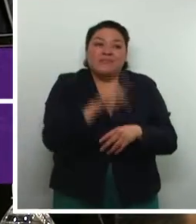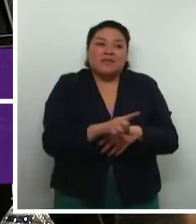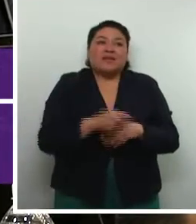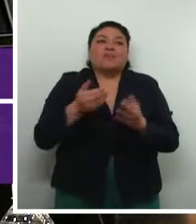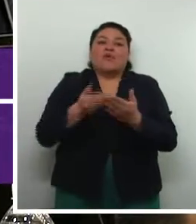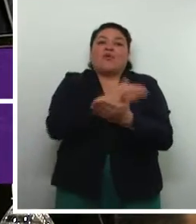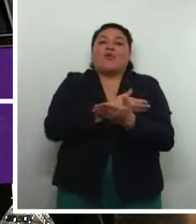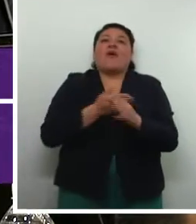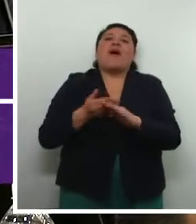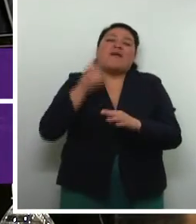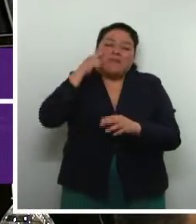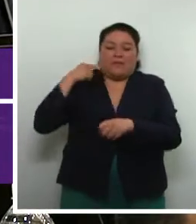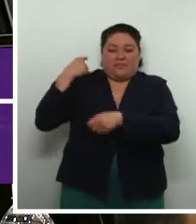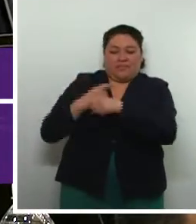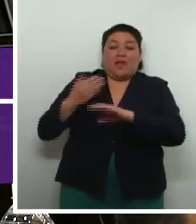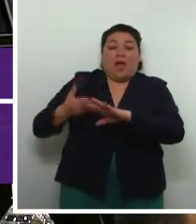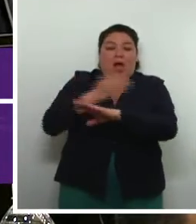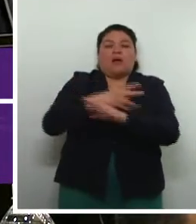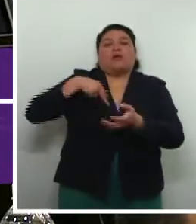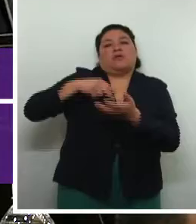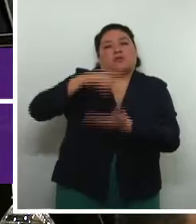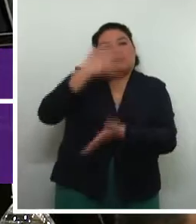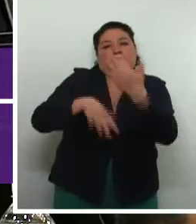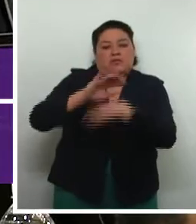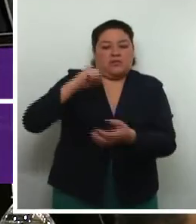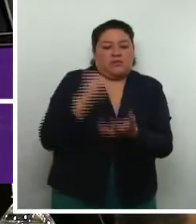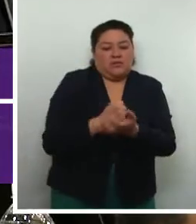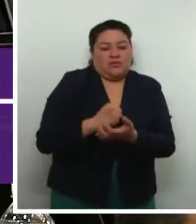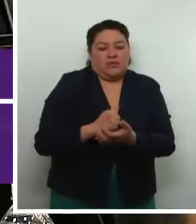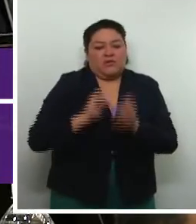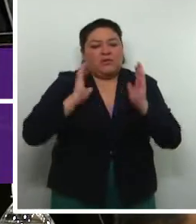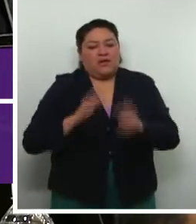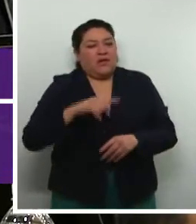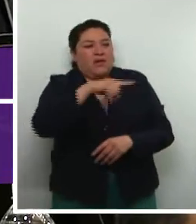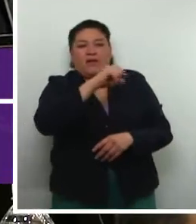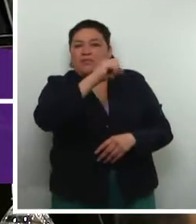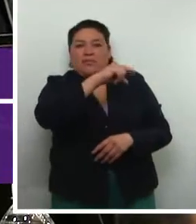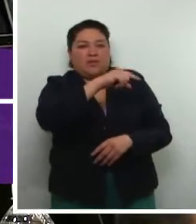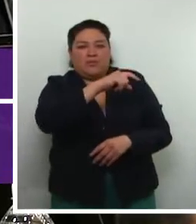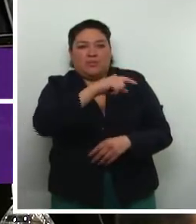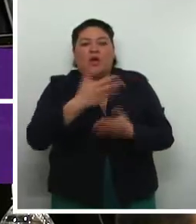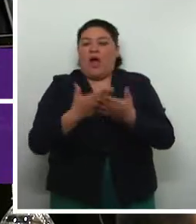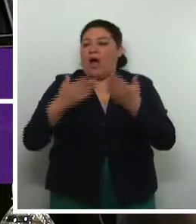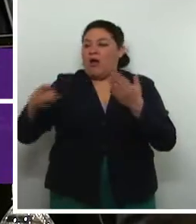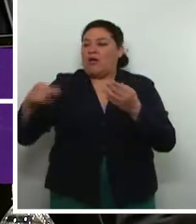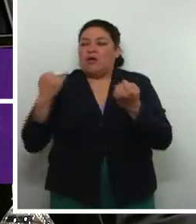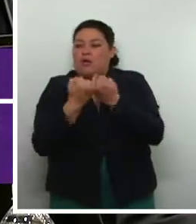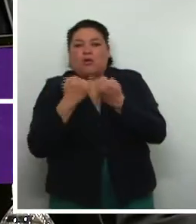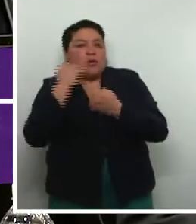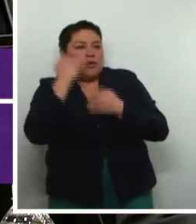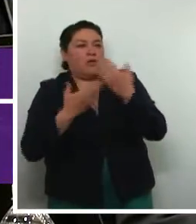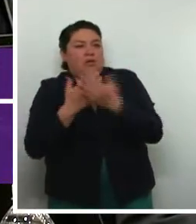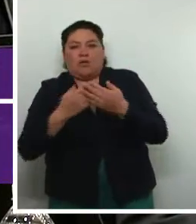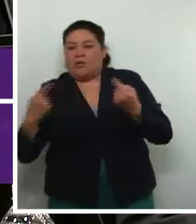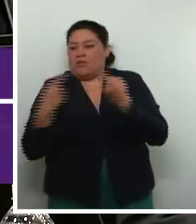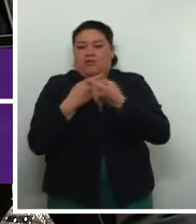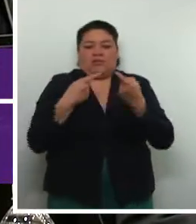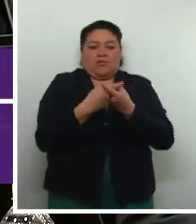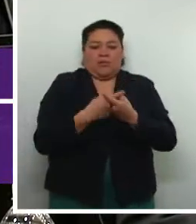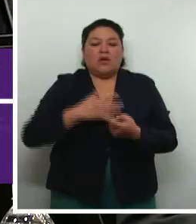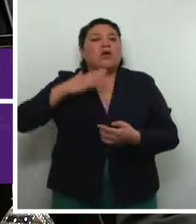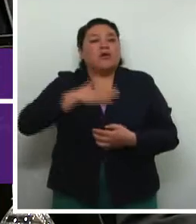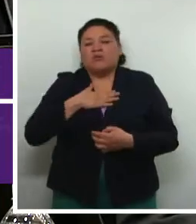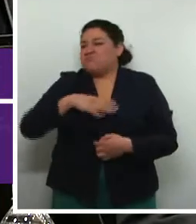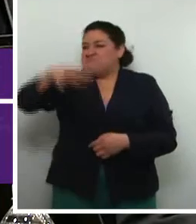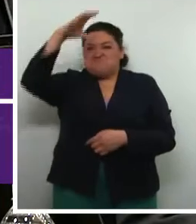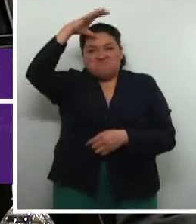votaron a favor en una primera reserva, es decir, el diputado en turno. Y por eso nosotros, como grupo parlamentario, votamos en contra